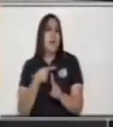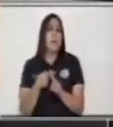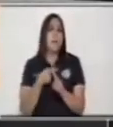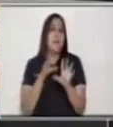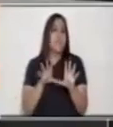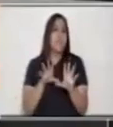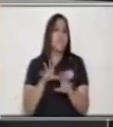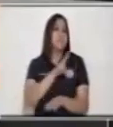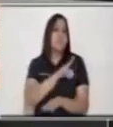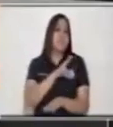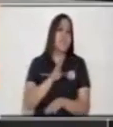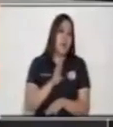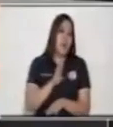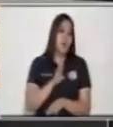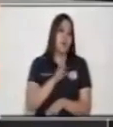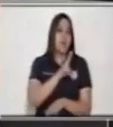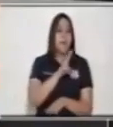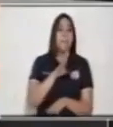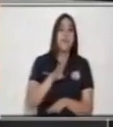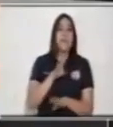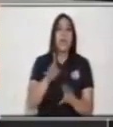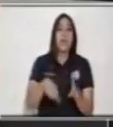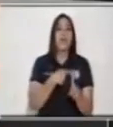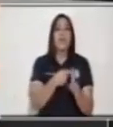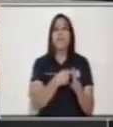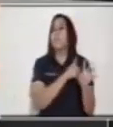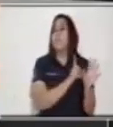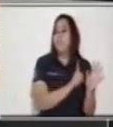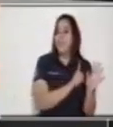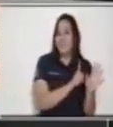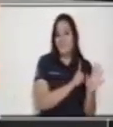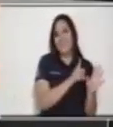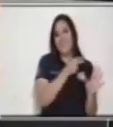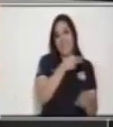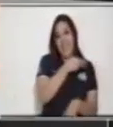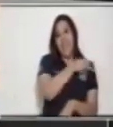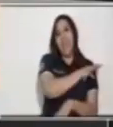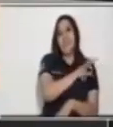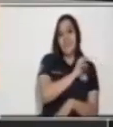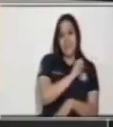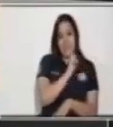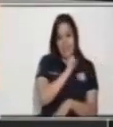es 24. 24 más 6, 30.